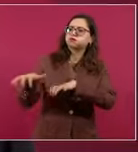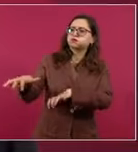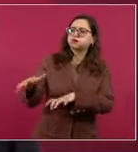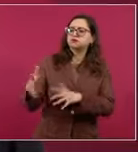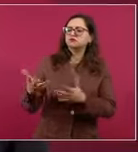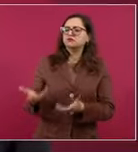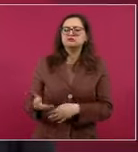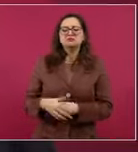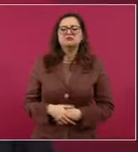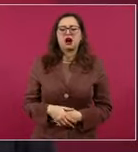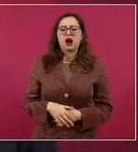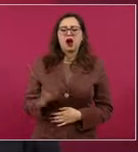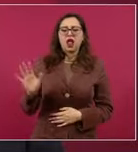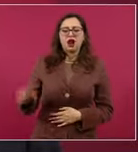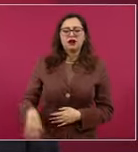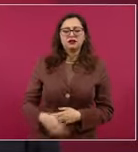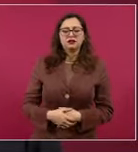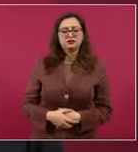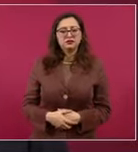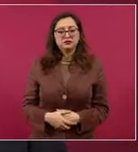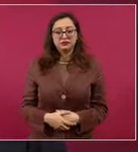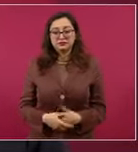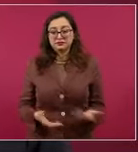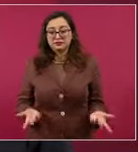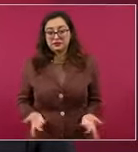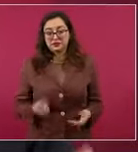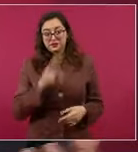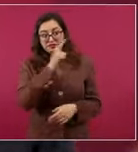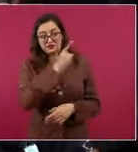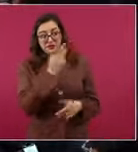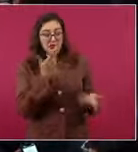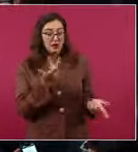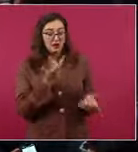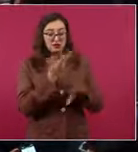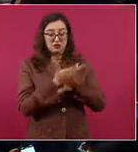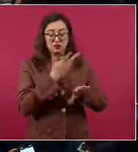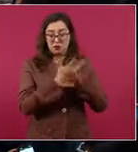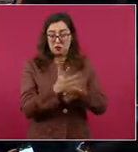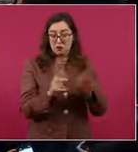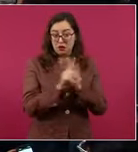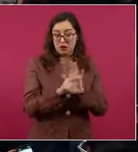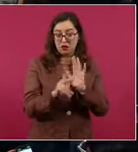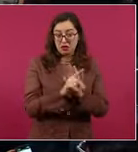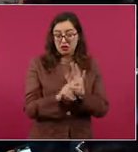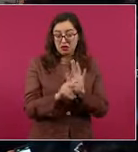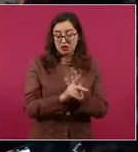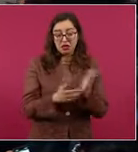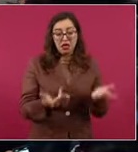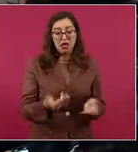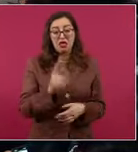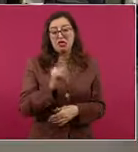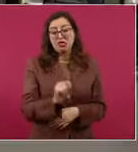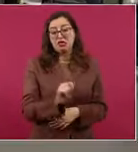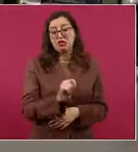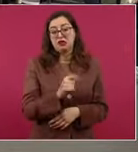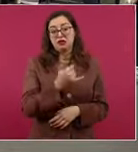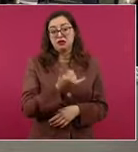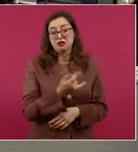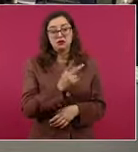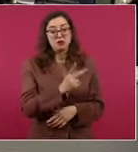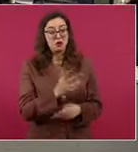Ustedes nunca van a encontrar en el Washington Post, en el New York Times, en el Financial Times, algo en